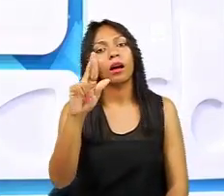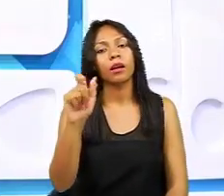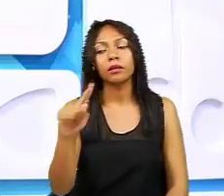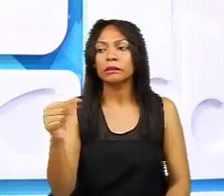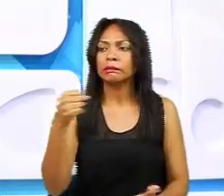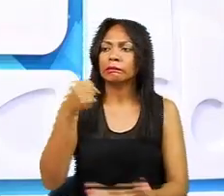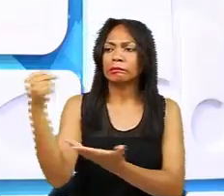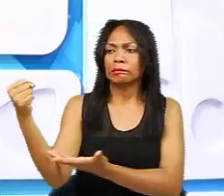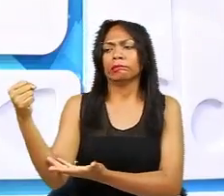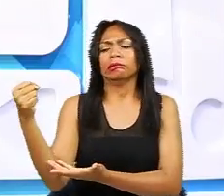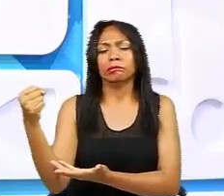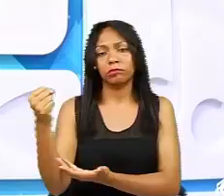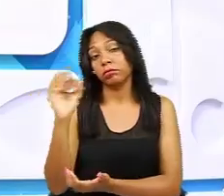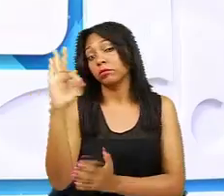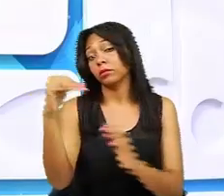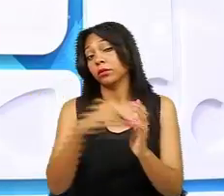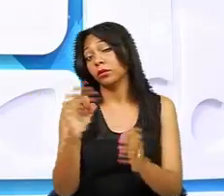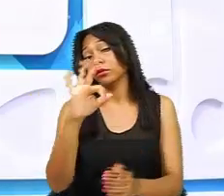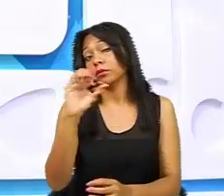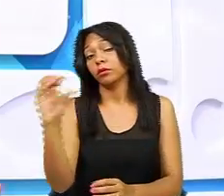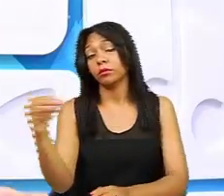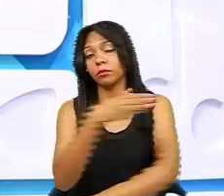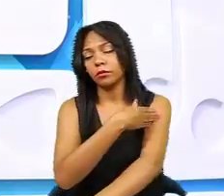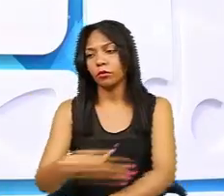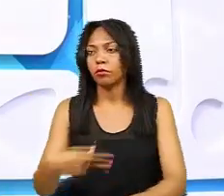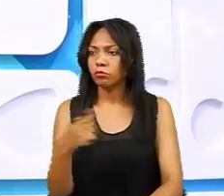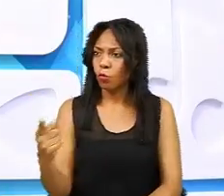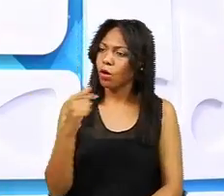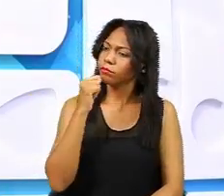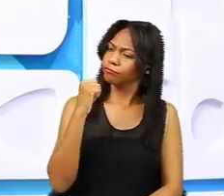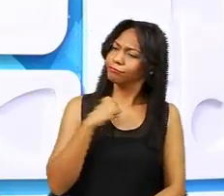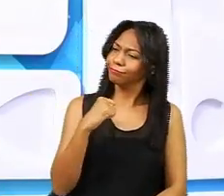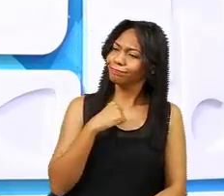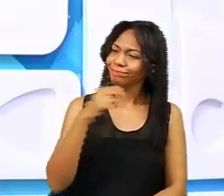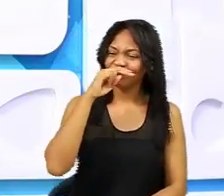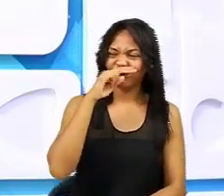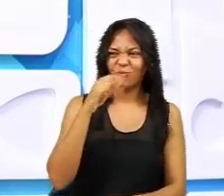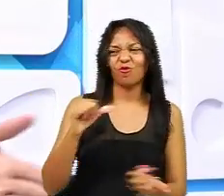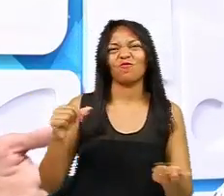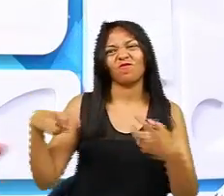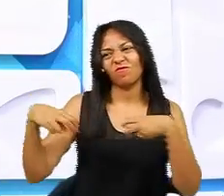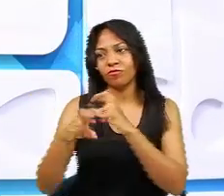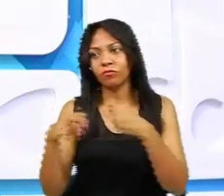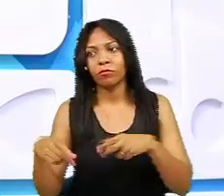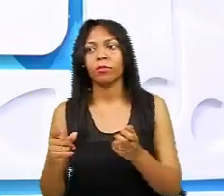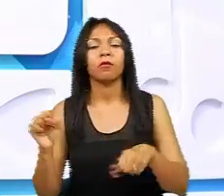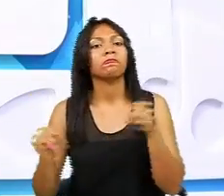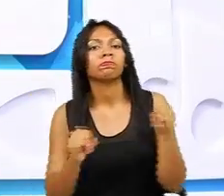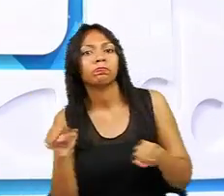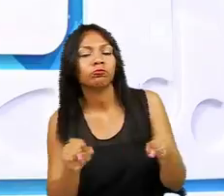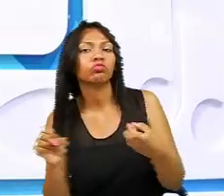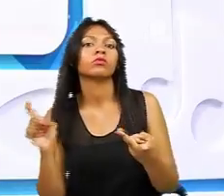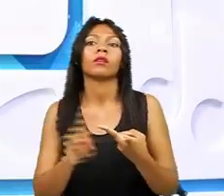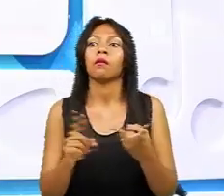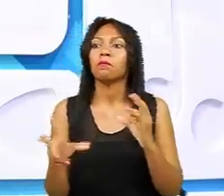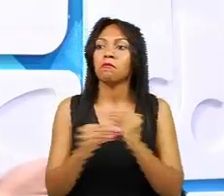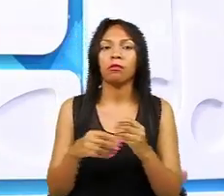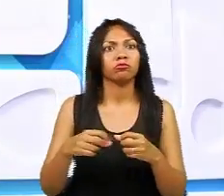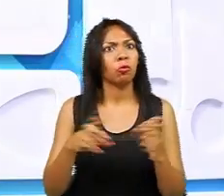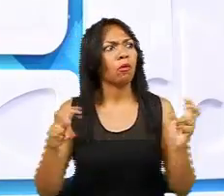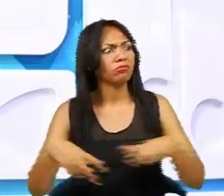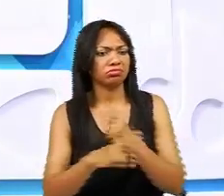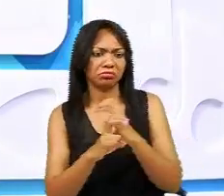de pesos. Este parque contará con un área de juegos infantiles, ruta de bicicleta y también gimnasio al aire